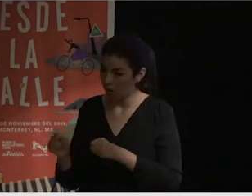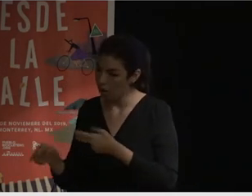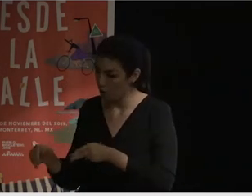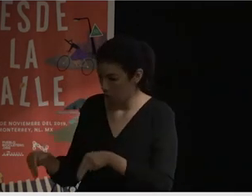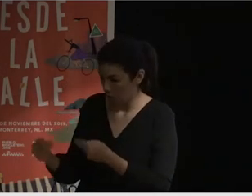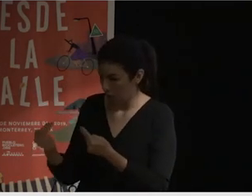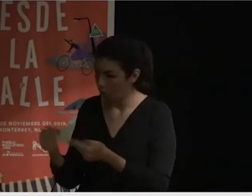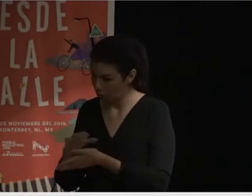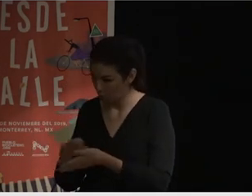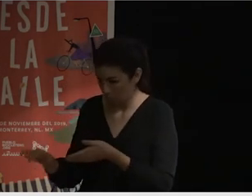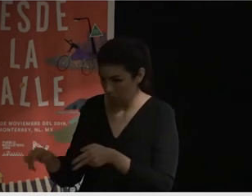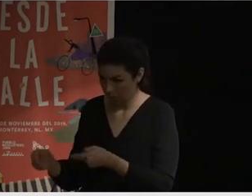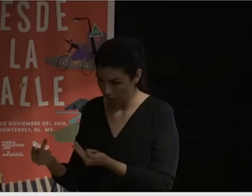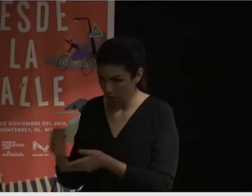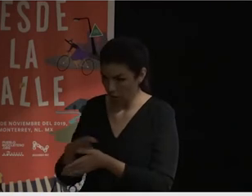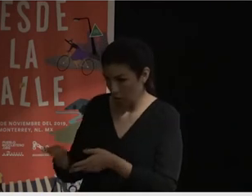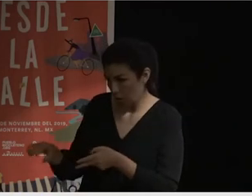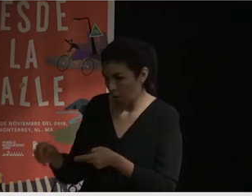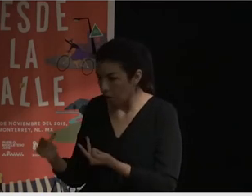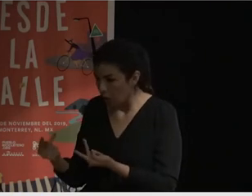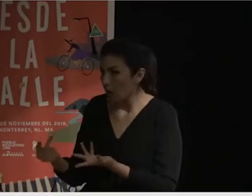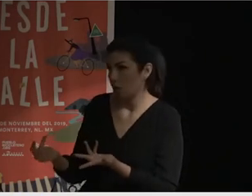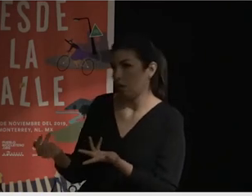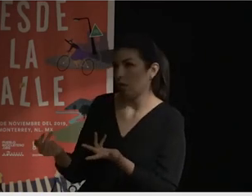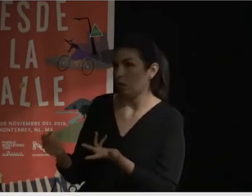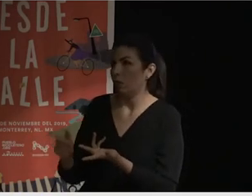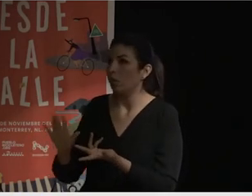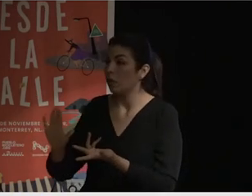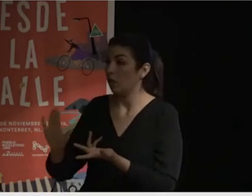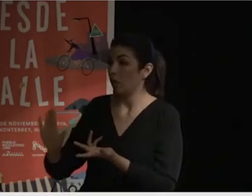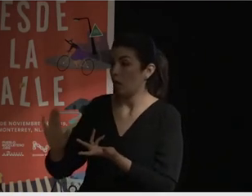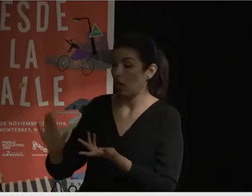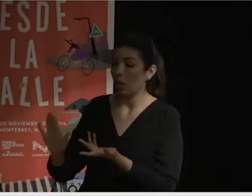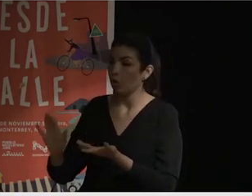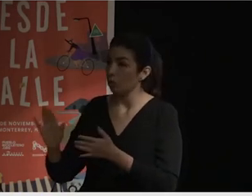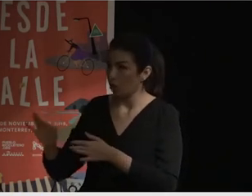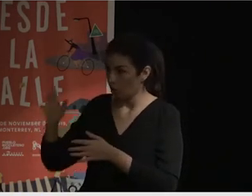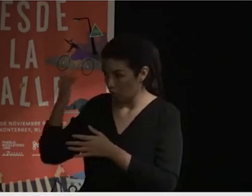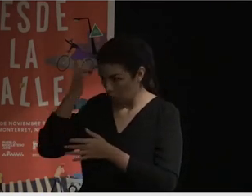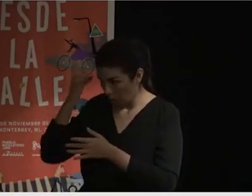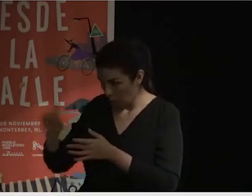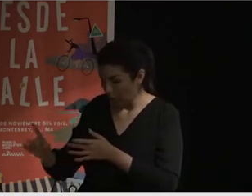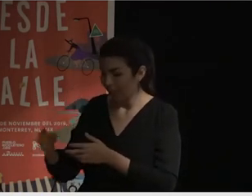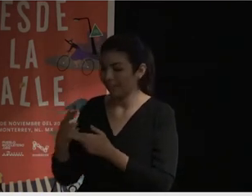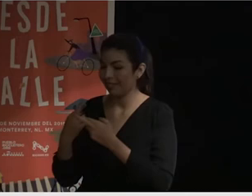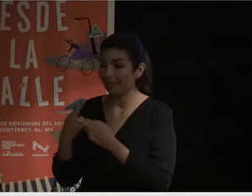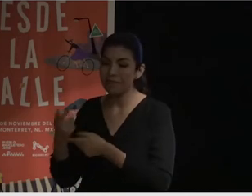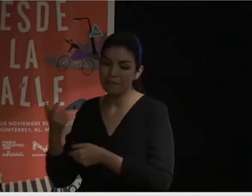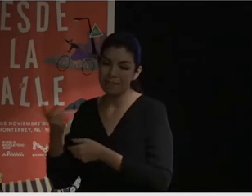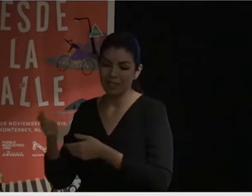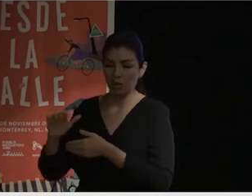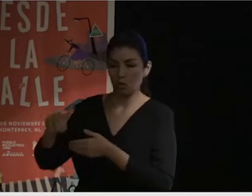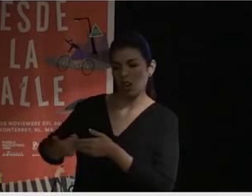quien gentrifica, pues somos todos, ¿no? O sea, todos, o sea, no es un fenómeno dialéctico, ¿no? No estamos excluidos de eso.